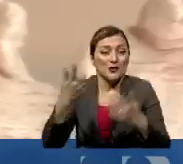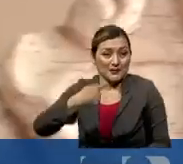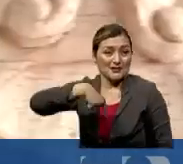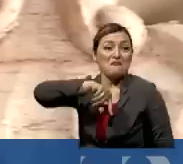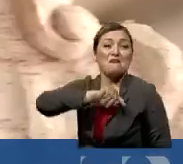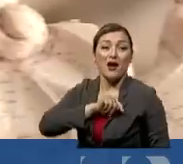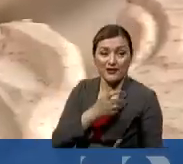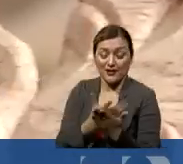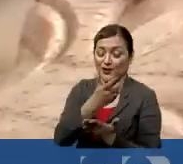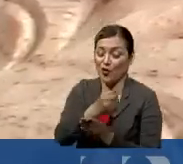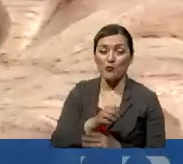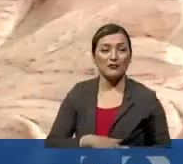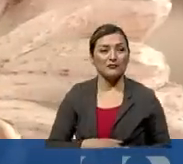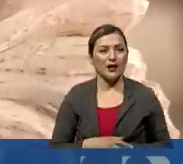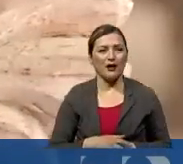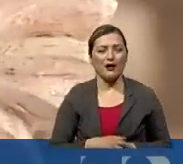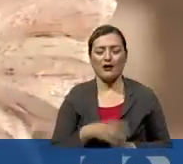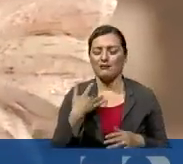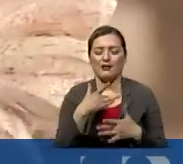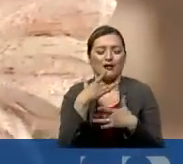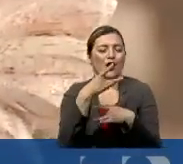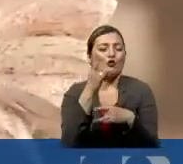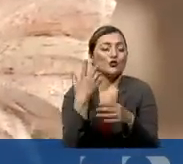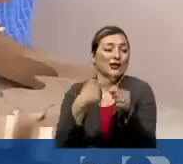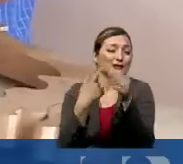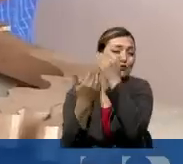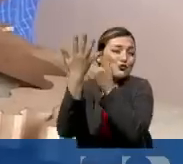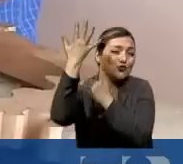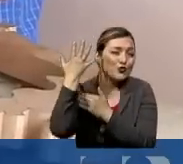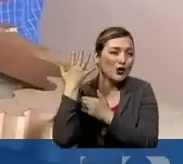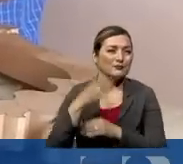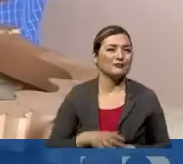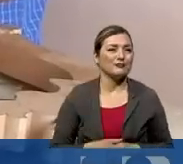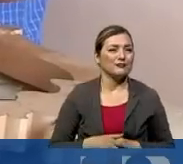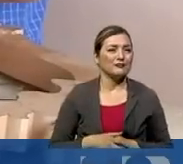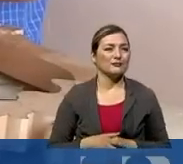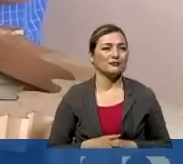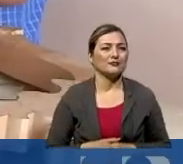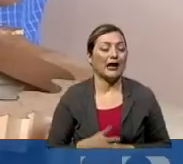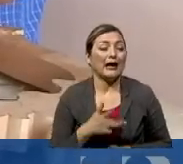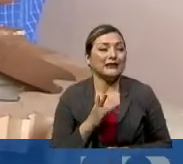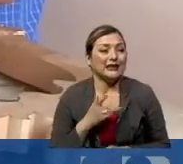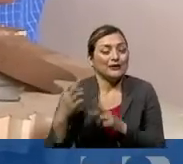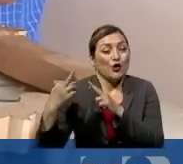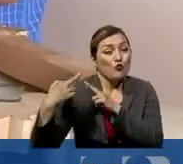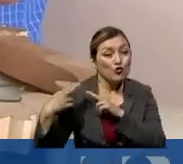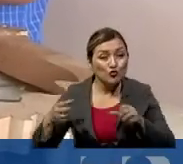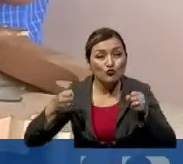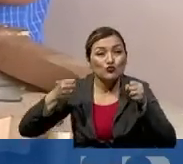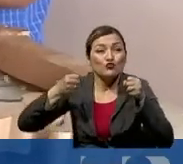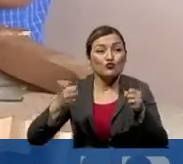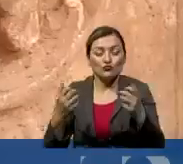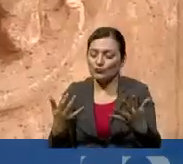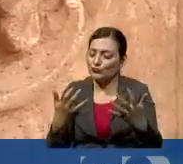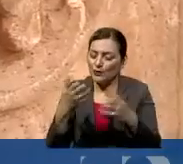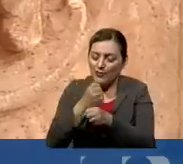España, país que todavía aprecia el tallado quiteño como en los tiempos de la colonia. Marco siente una responsabilidad gigante por